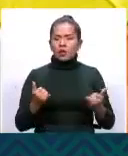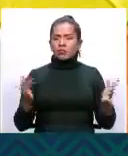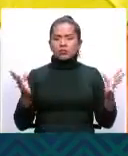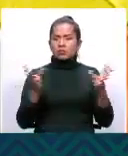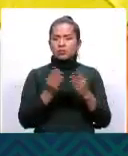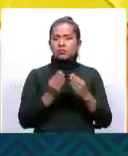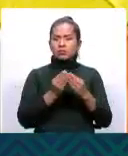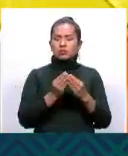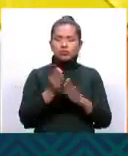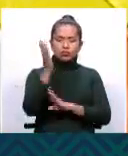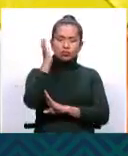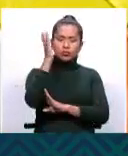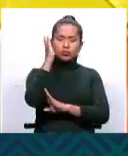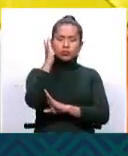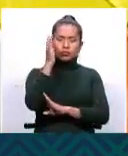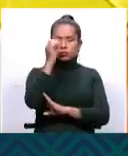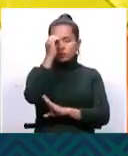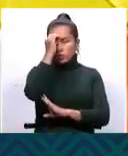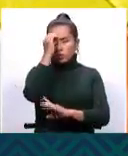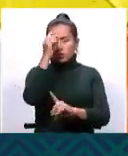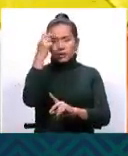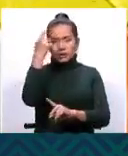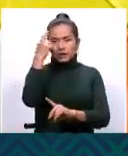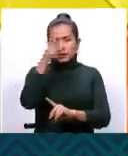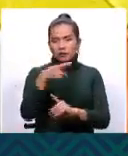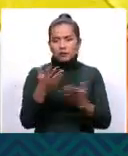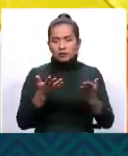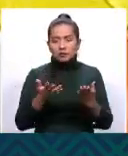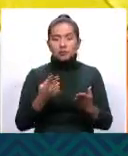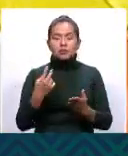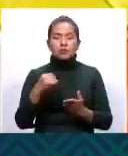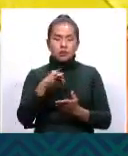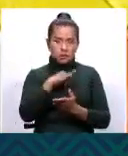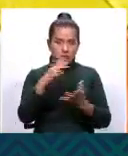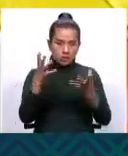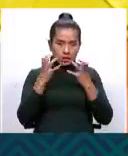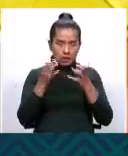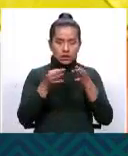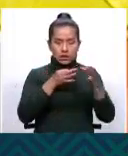presente conferencia de prensa es para referirme a